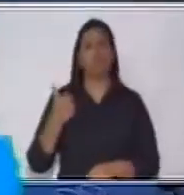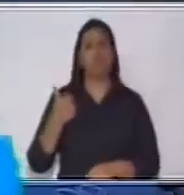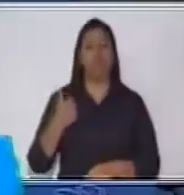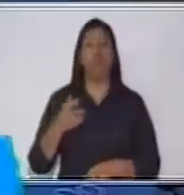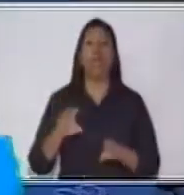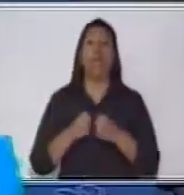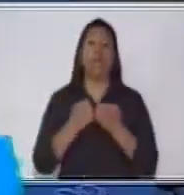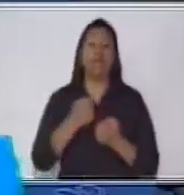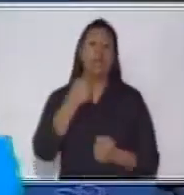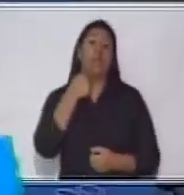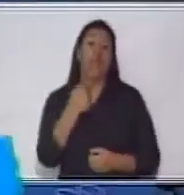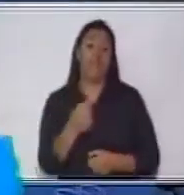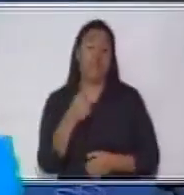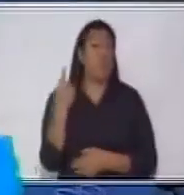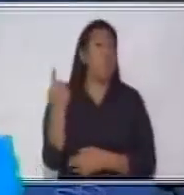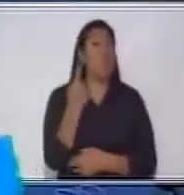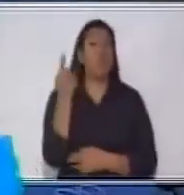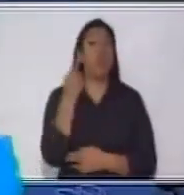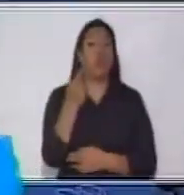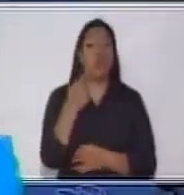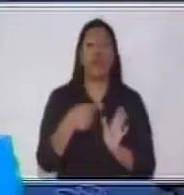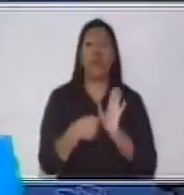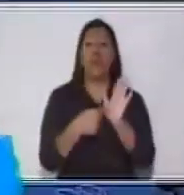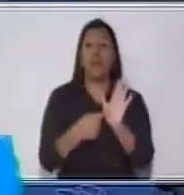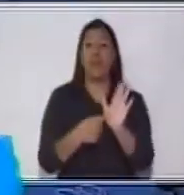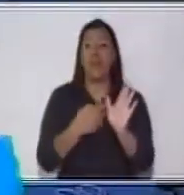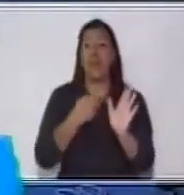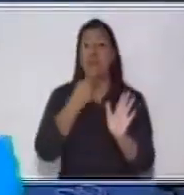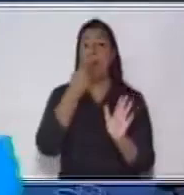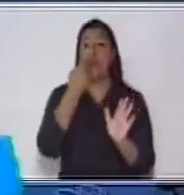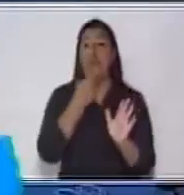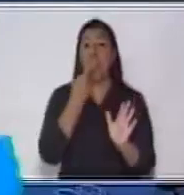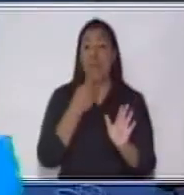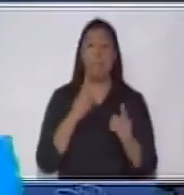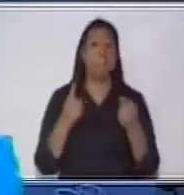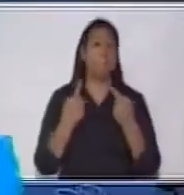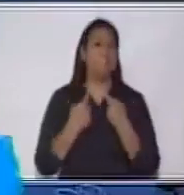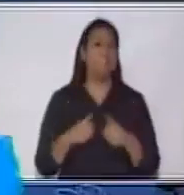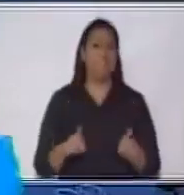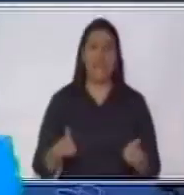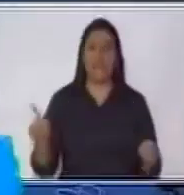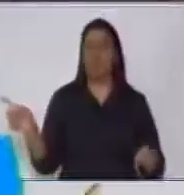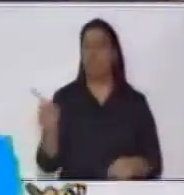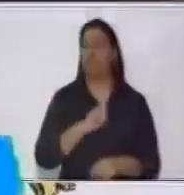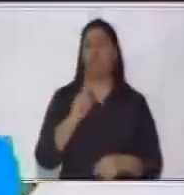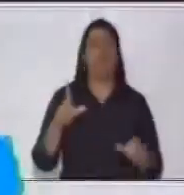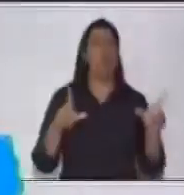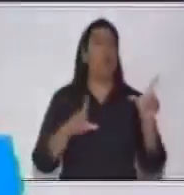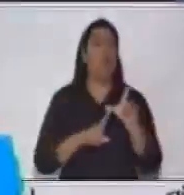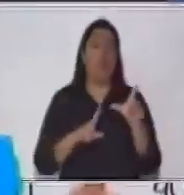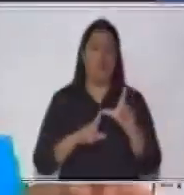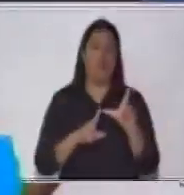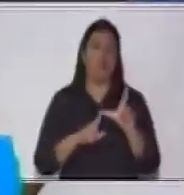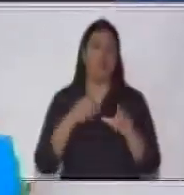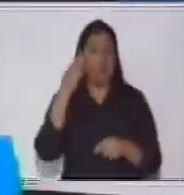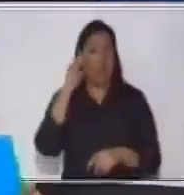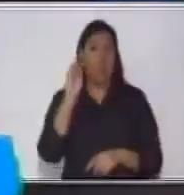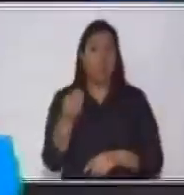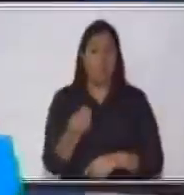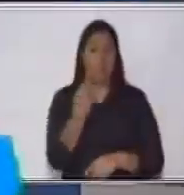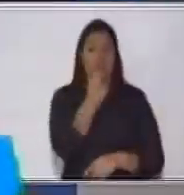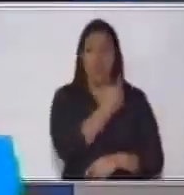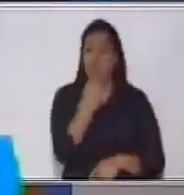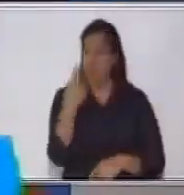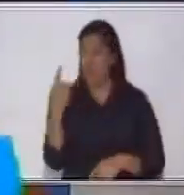conclusión de que únicamente representan sonidos, pero no son letras como tal, ya que una letra es algo individual. En cambio,